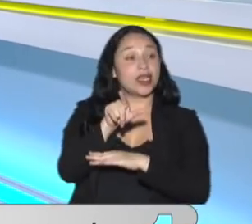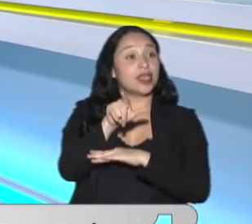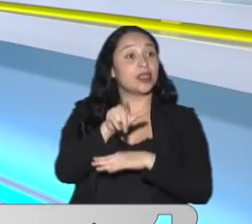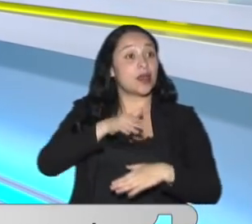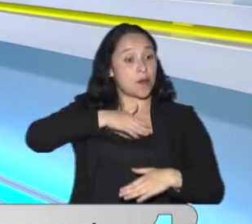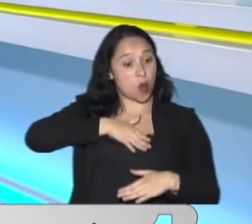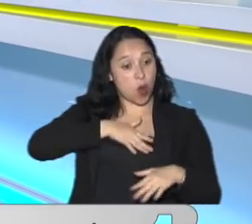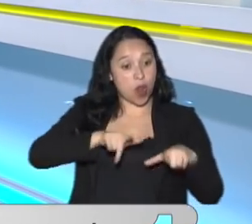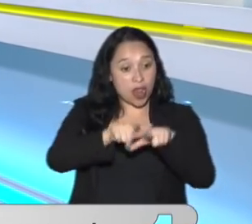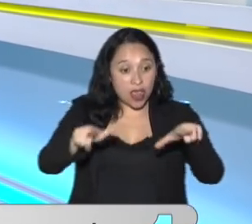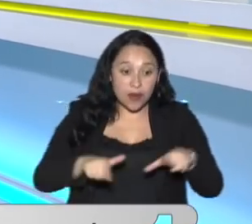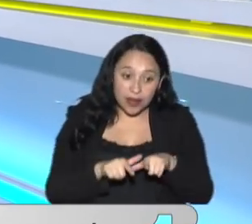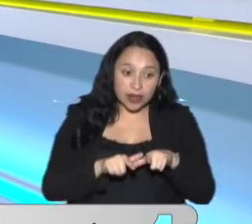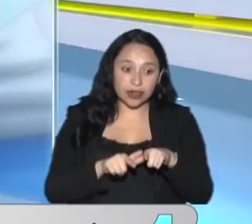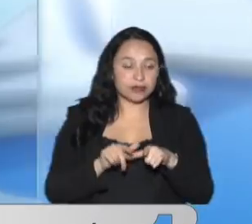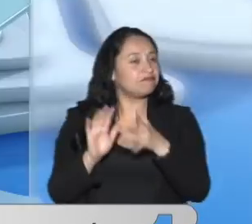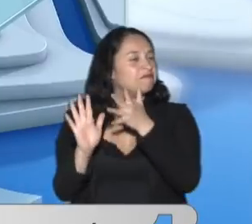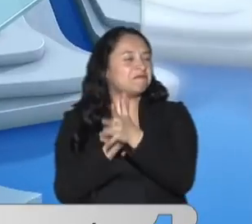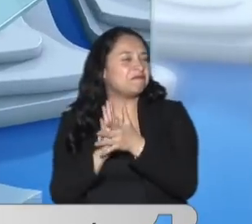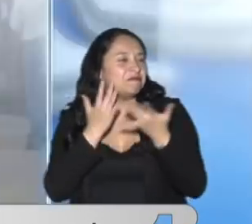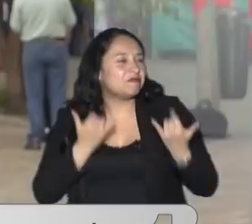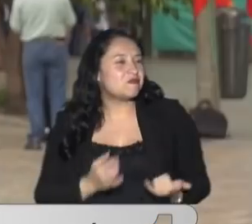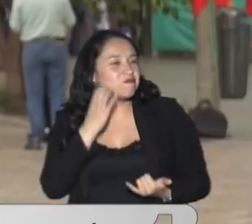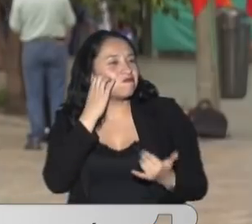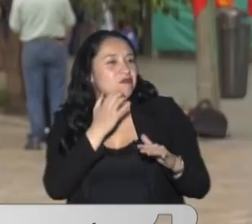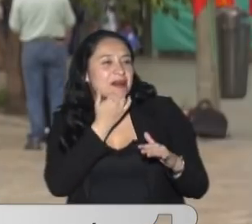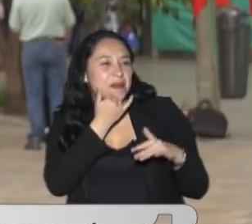cerquita. Cuéntenos qué pasa a esta hora.